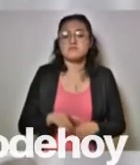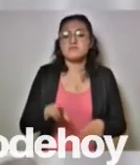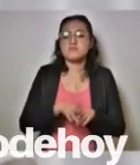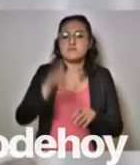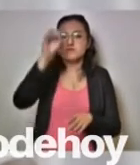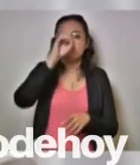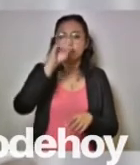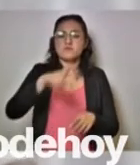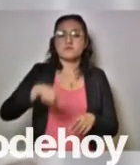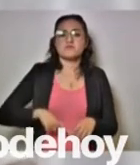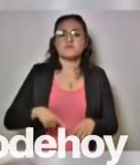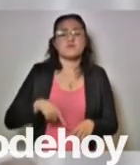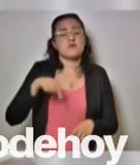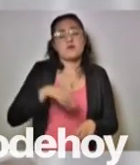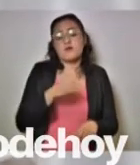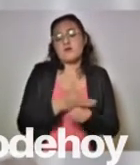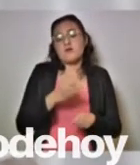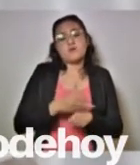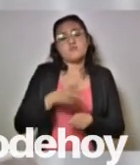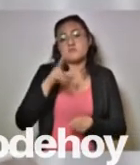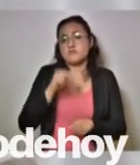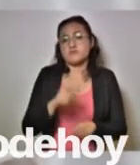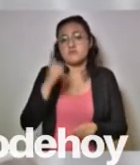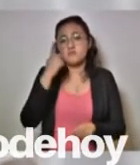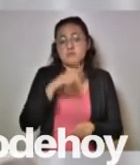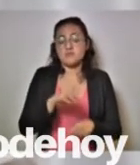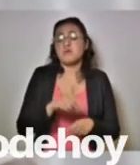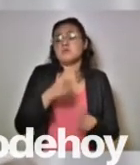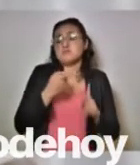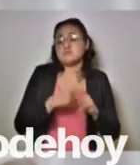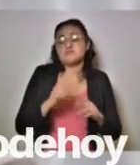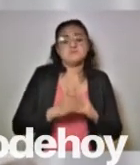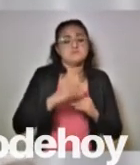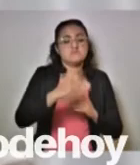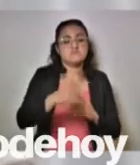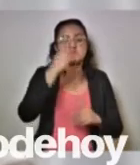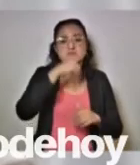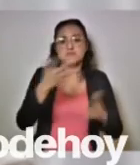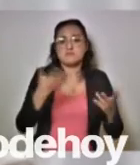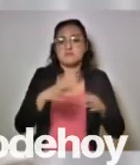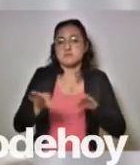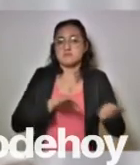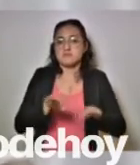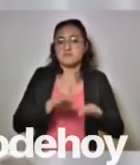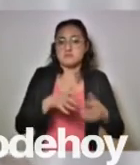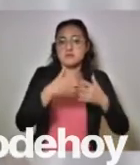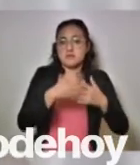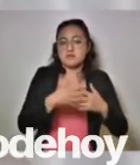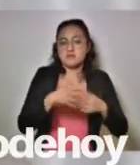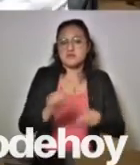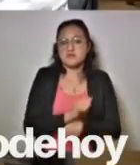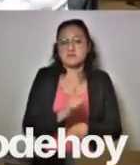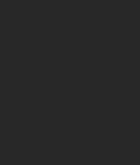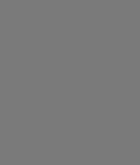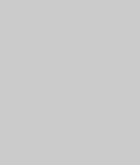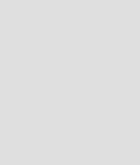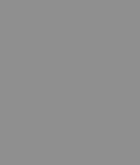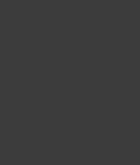del gobierno es que no hay condiciones para poner en marcha la actividad de la industria automotriz.